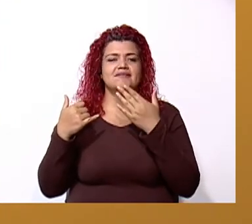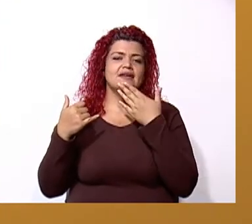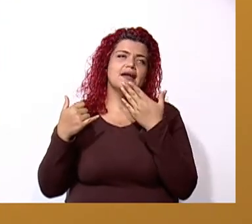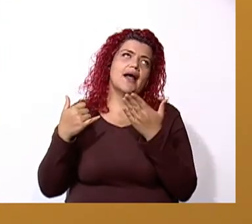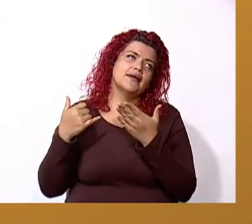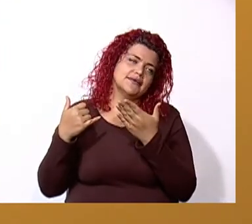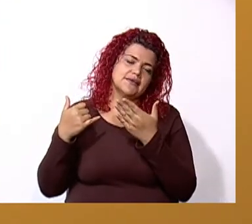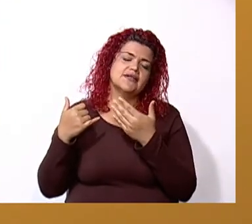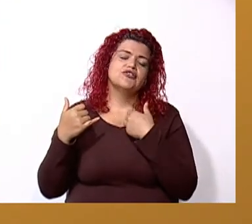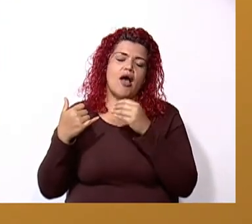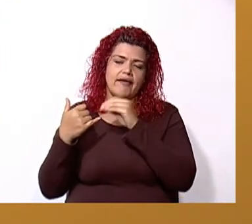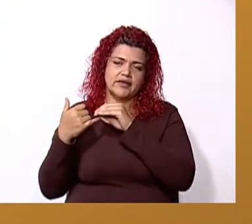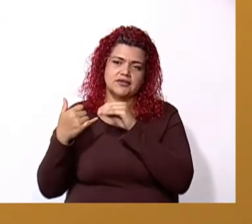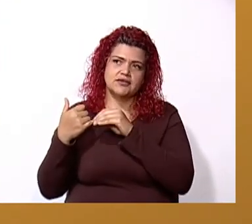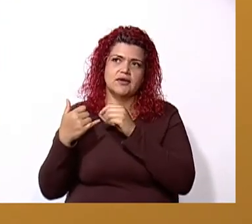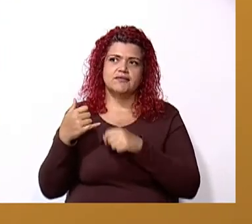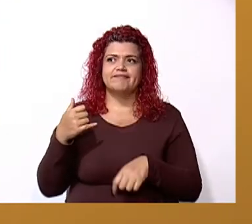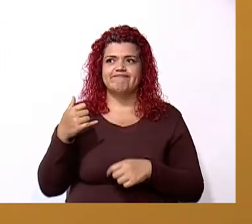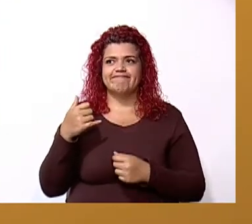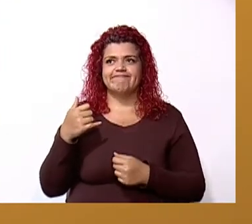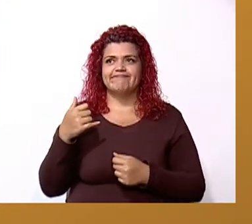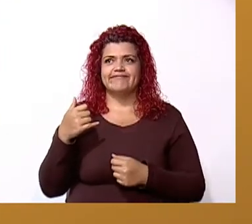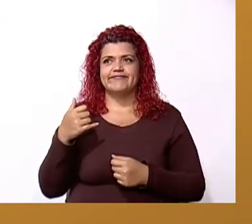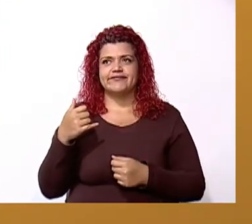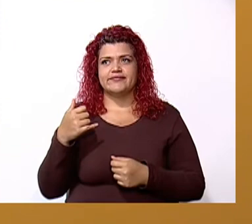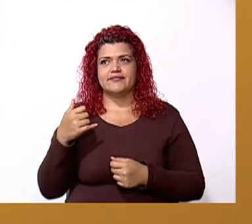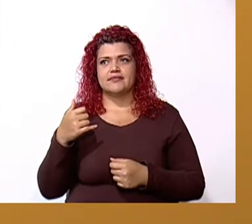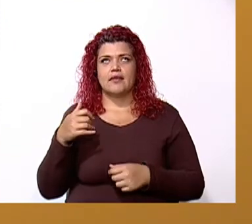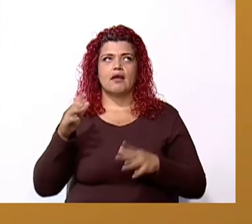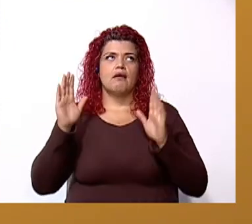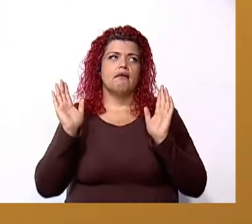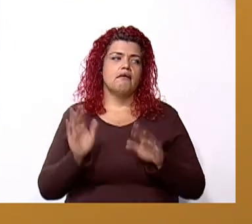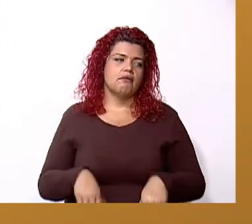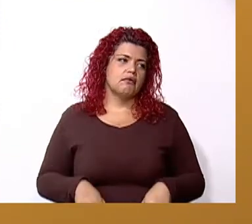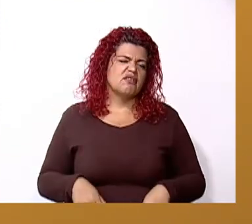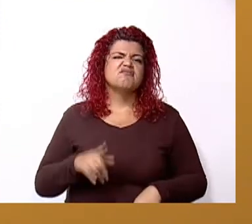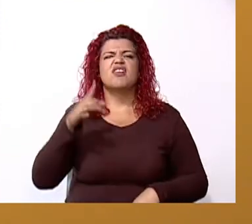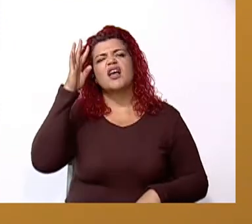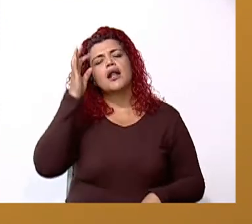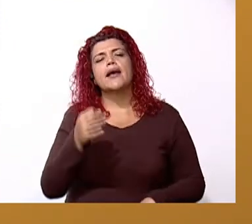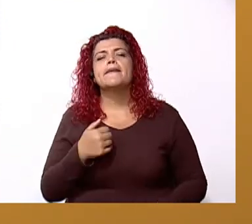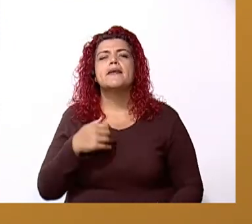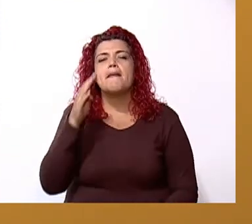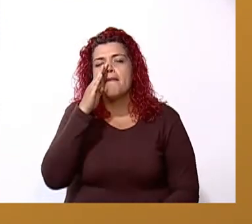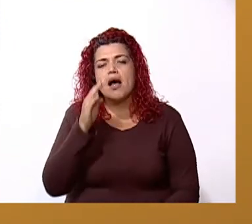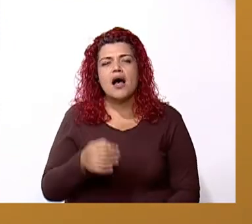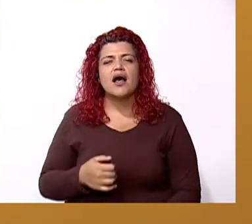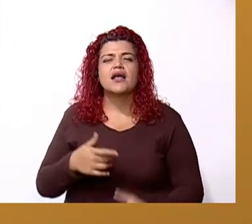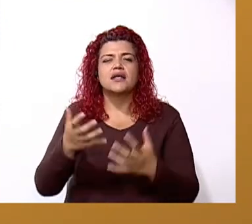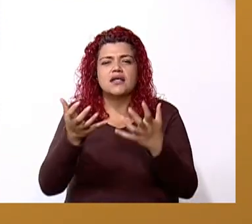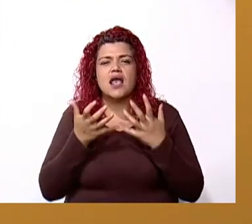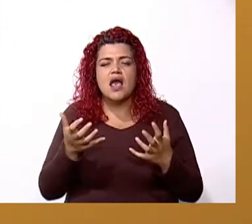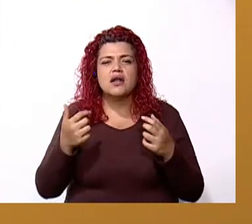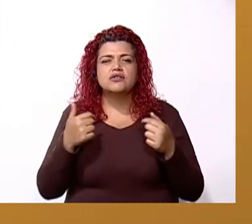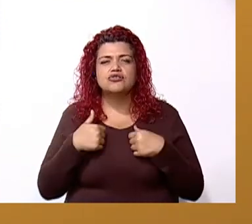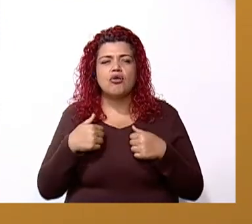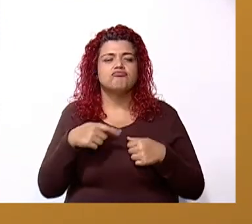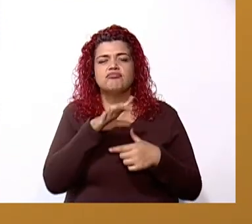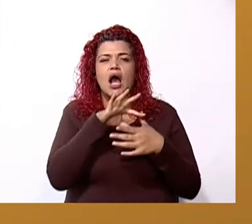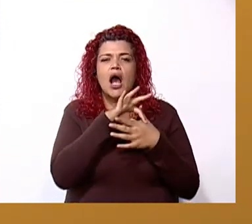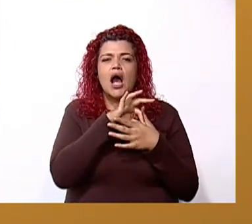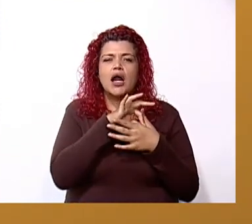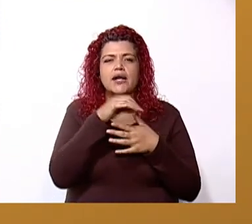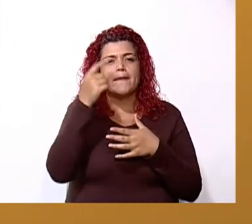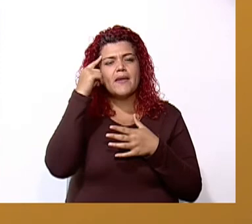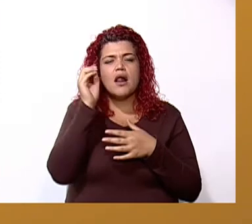Gracias, mamá, yo te aviso. Hasta luego. Ay, ¿qué creen? Mi mamá, que quiere que le lleve una carne para